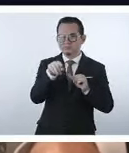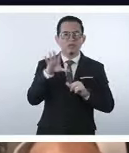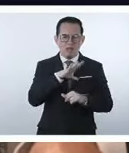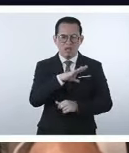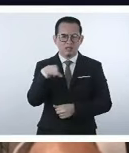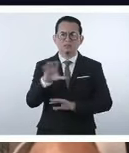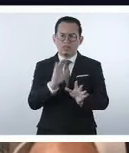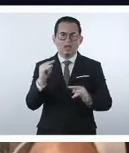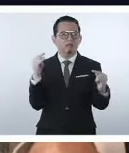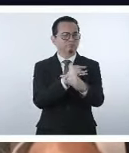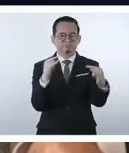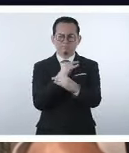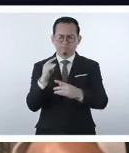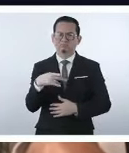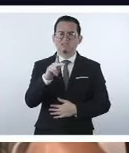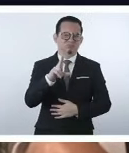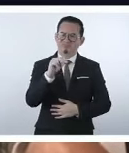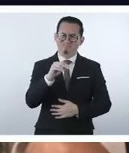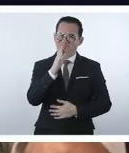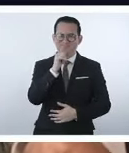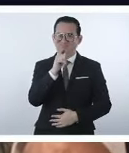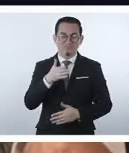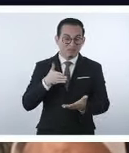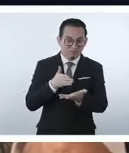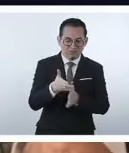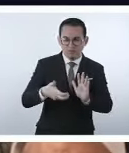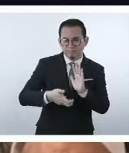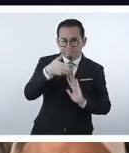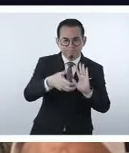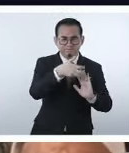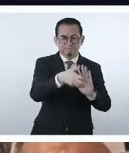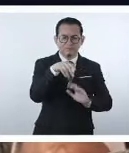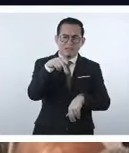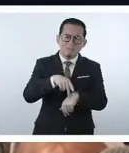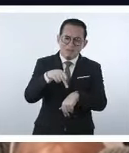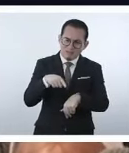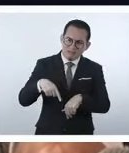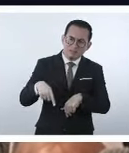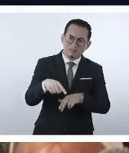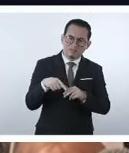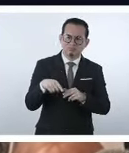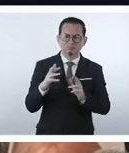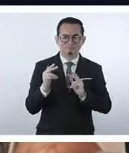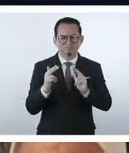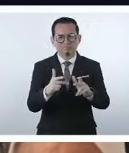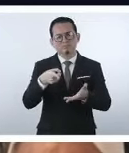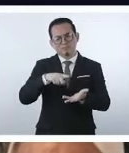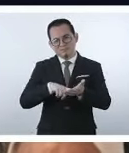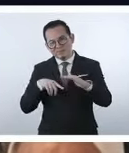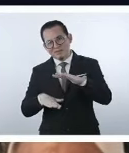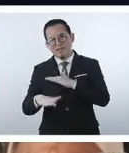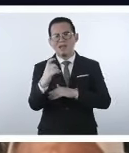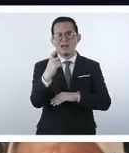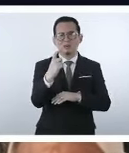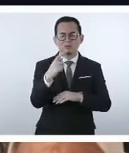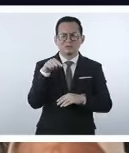estaba puesta, pero jamás me hubiera metido a perforar la roca, dañar el acuífero, dañar